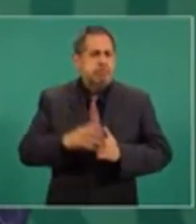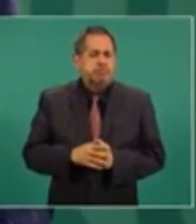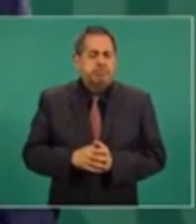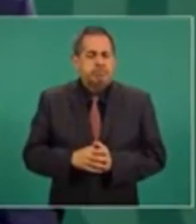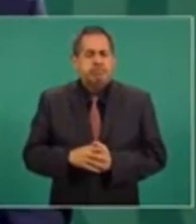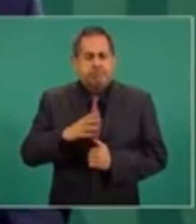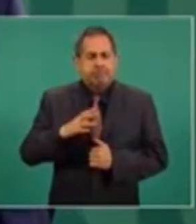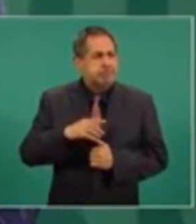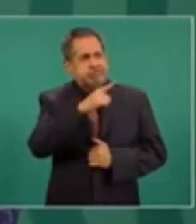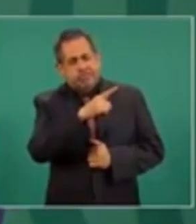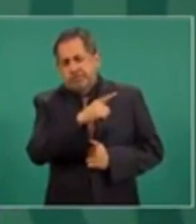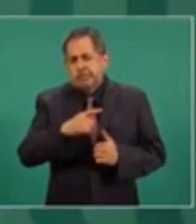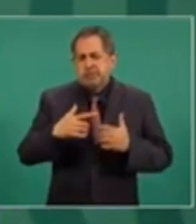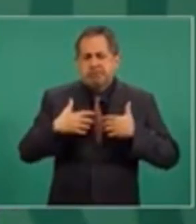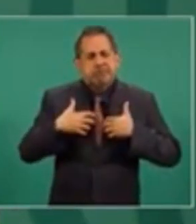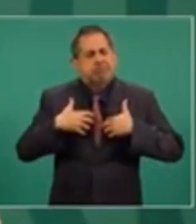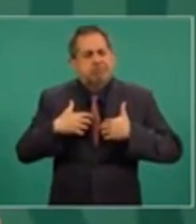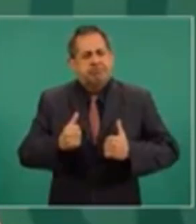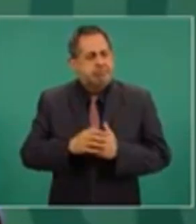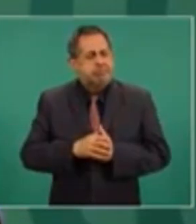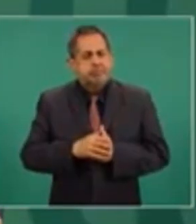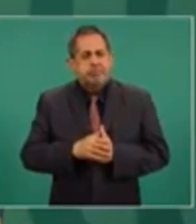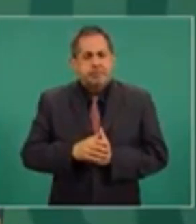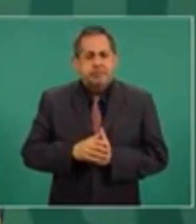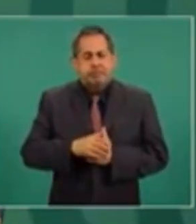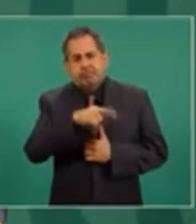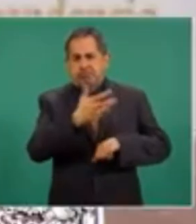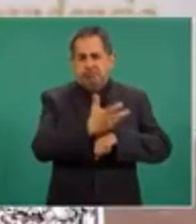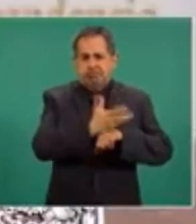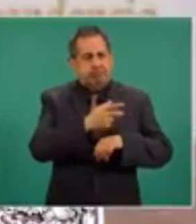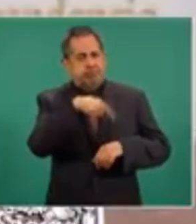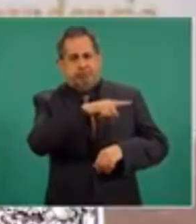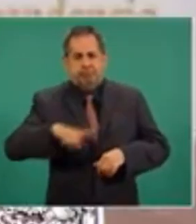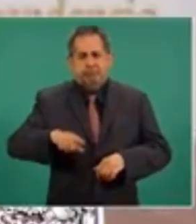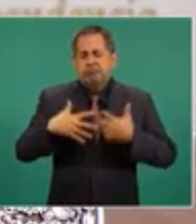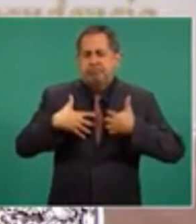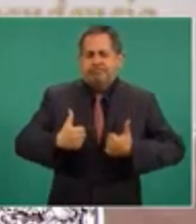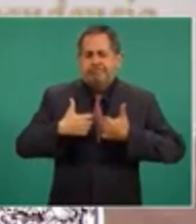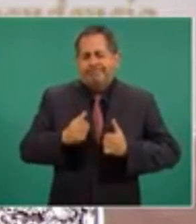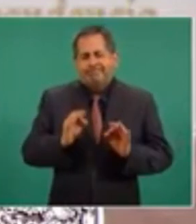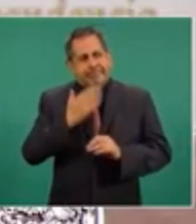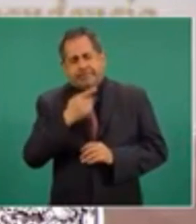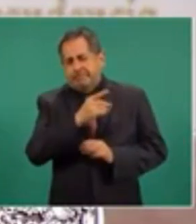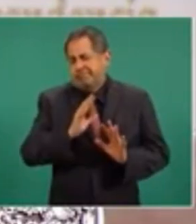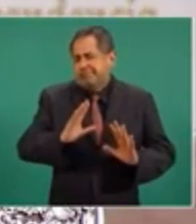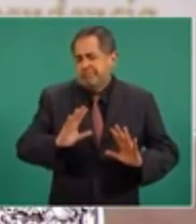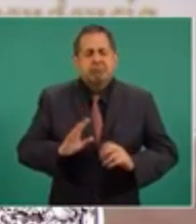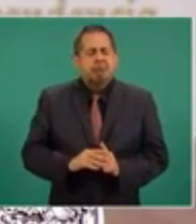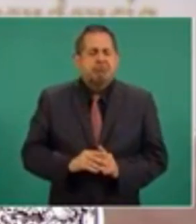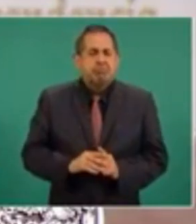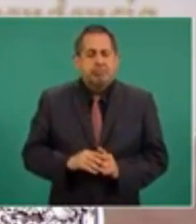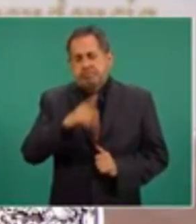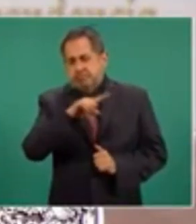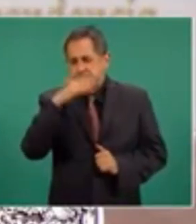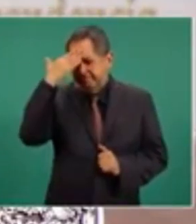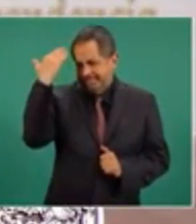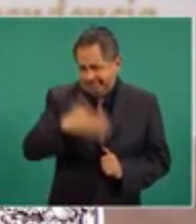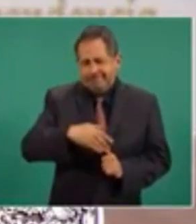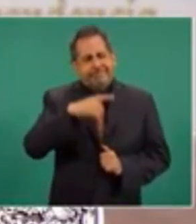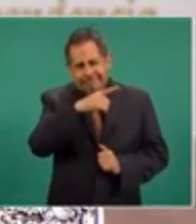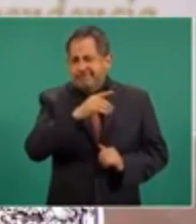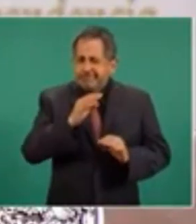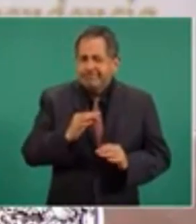hay bastante comprensión de parte del gobierno estadounidense sobre este asunto. Ellos saben